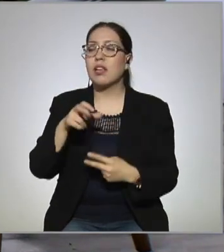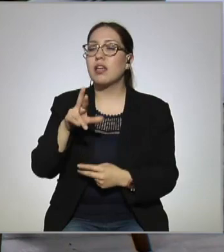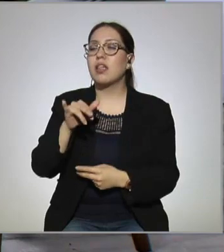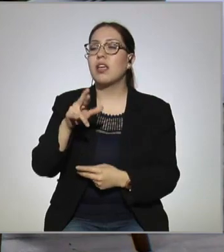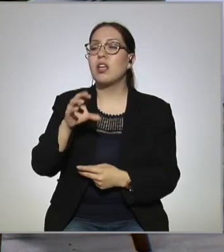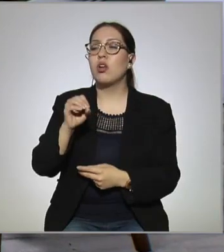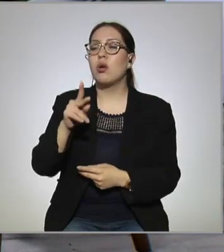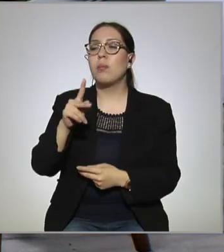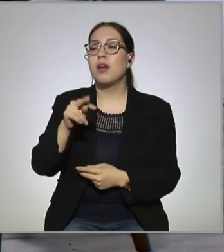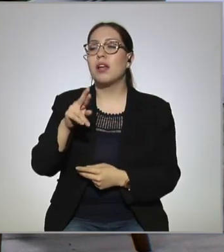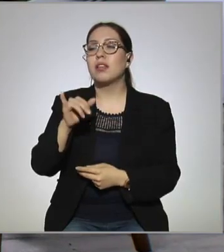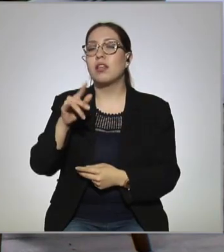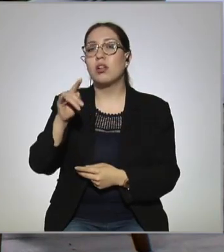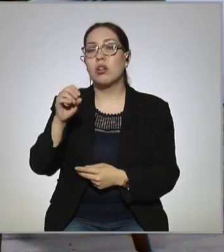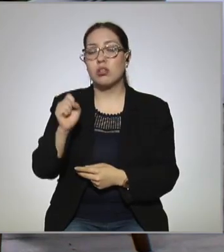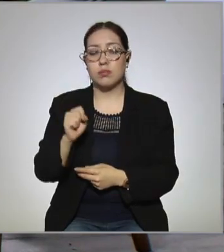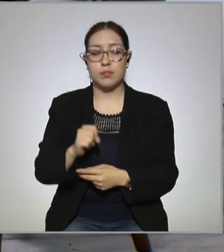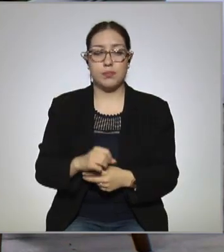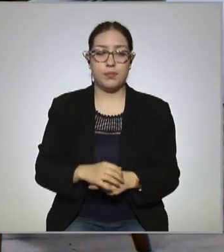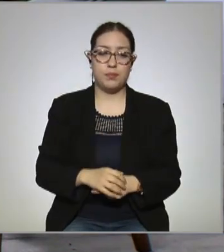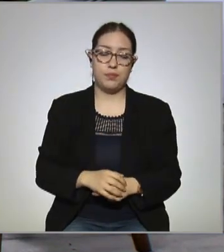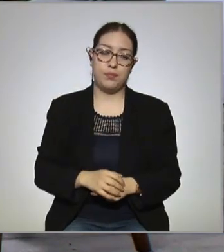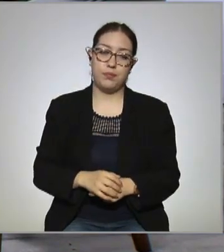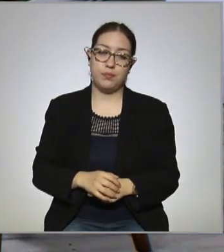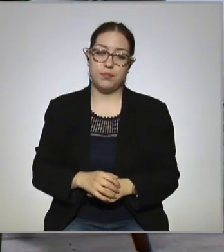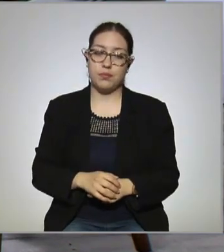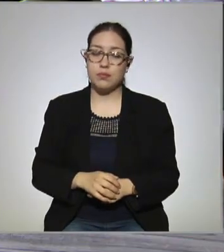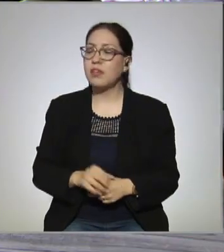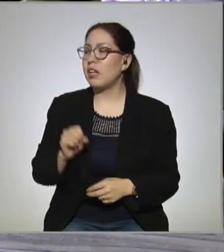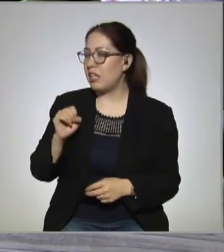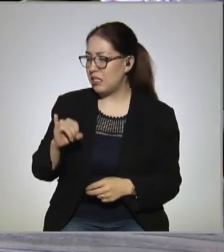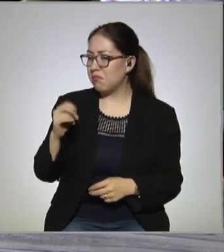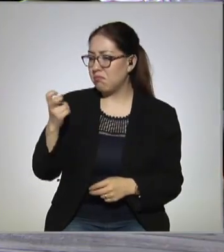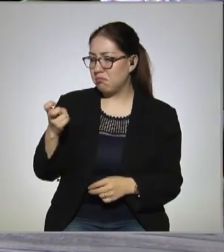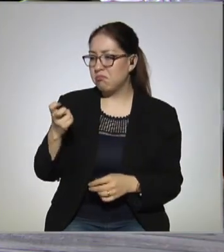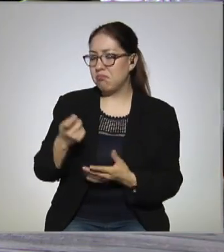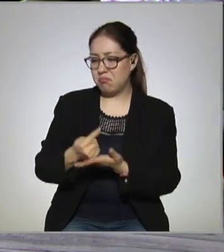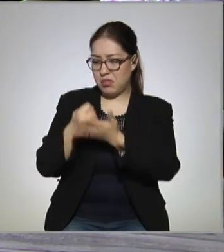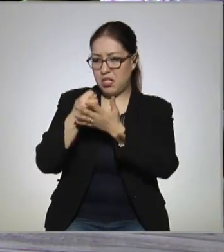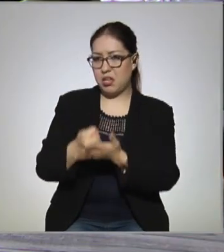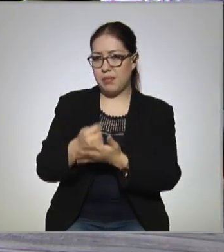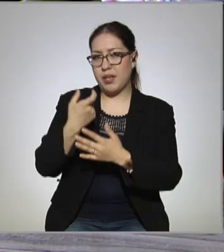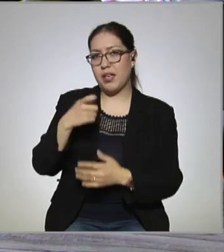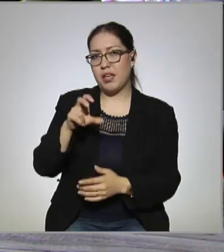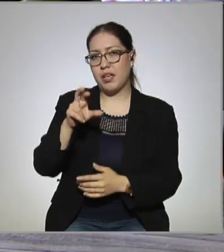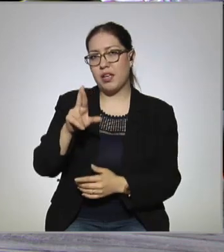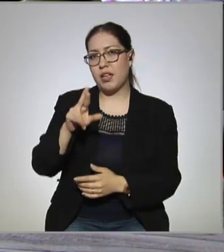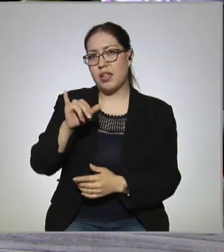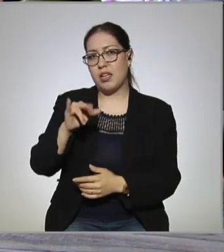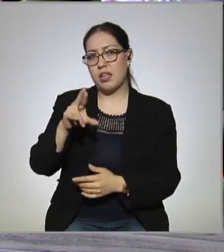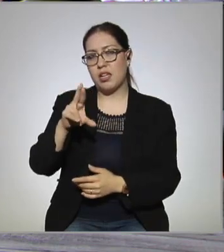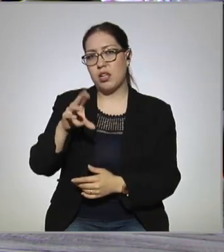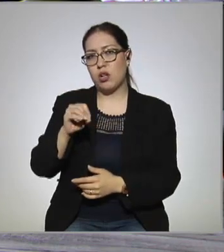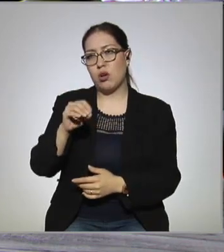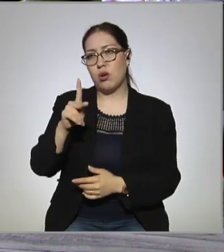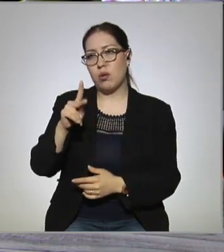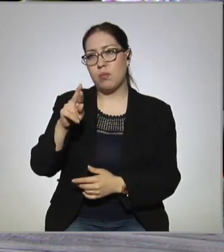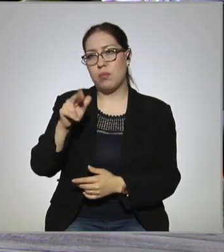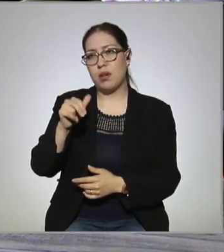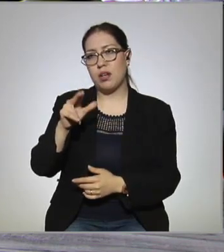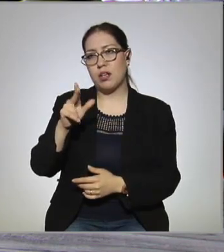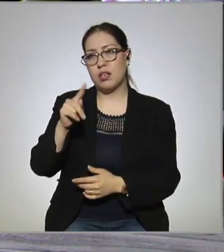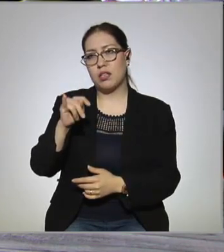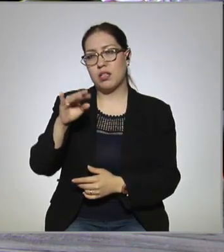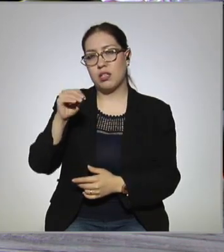para las lesiones de manguito rotador? Sí, la quiropraxia es una especialidad que en otros sistemas, en Estados Unidos, por ejemplo, es